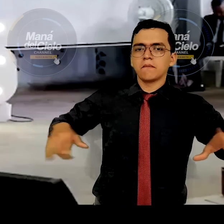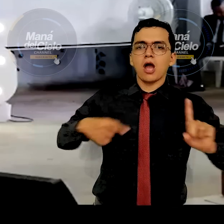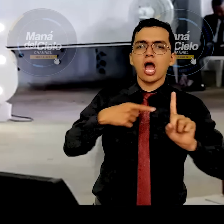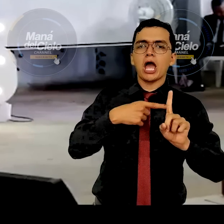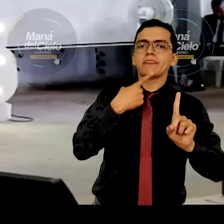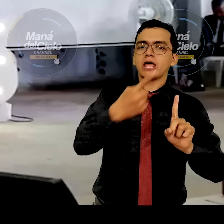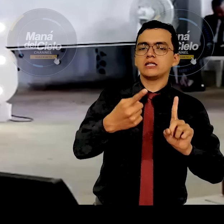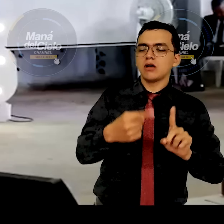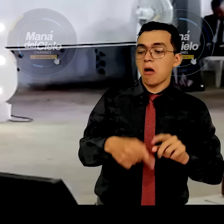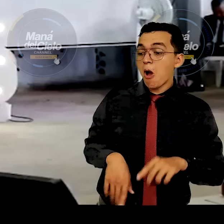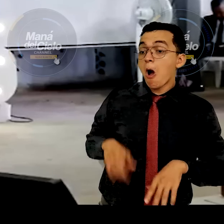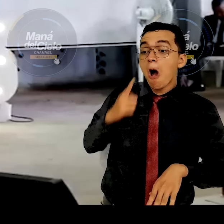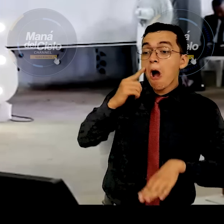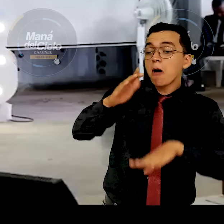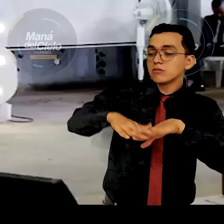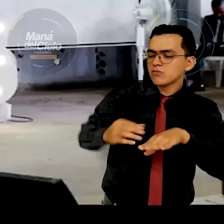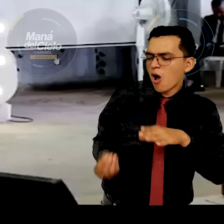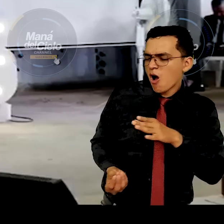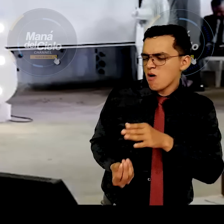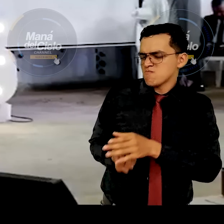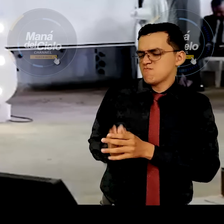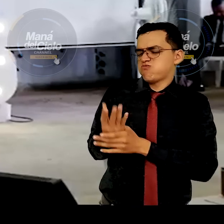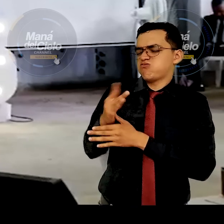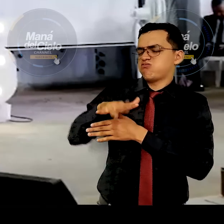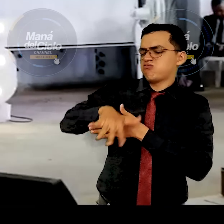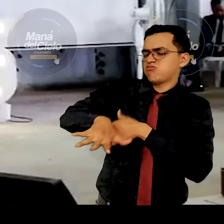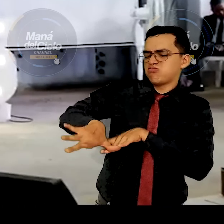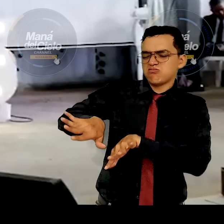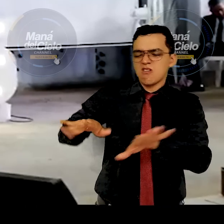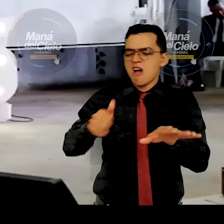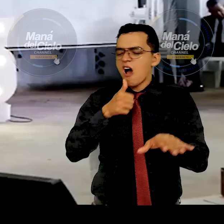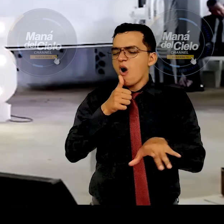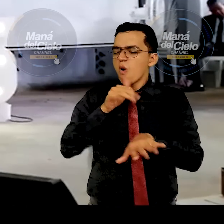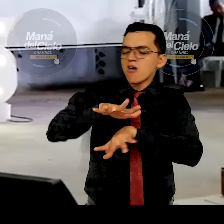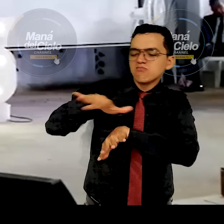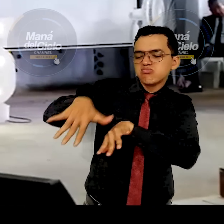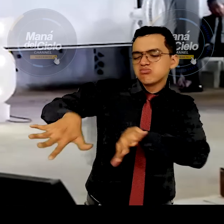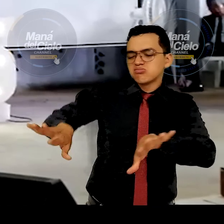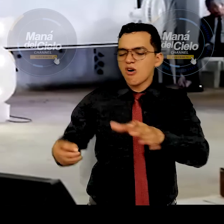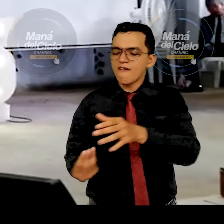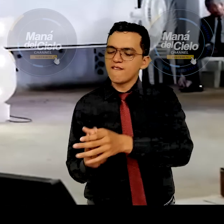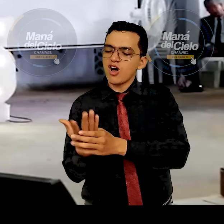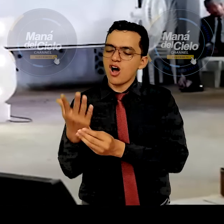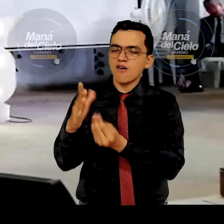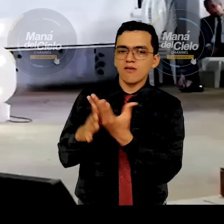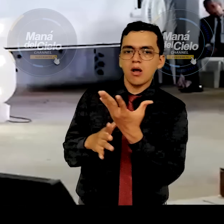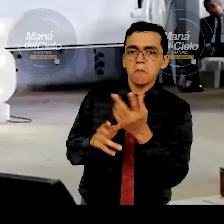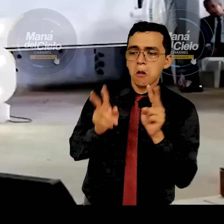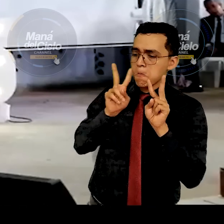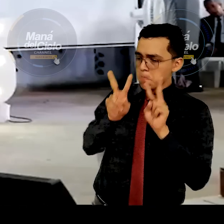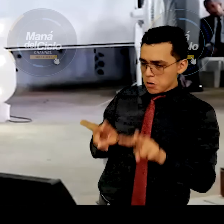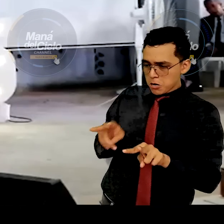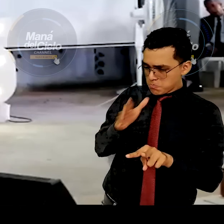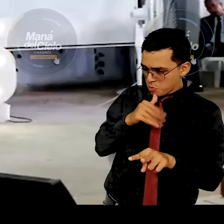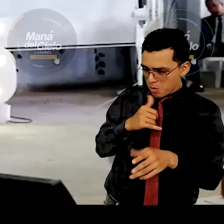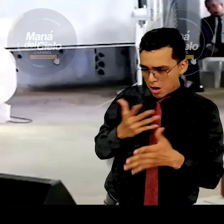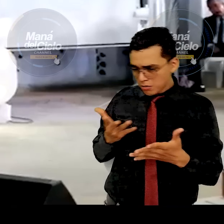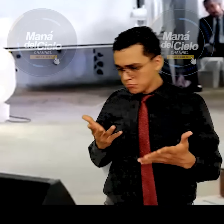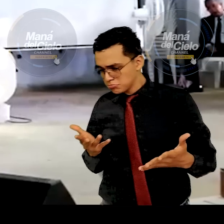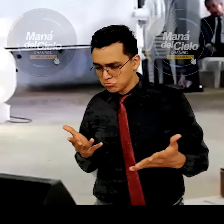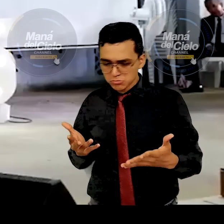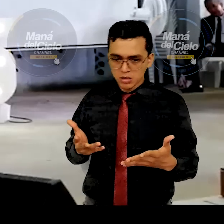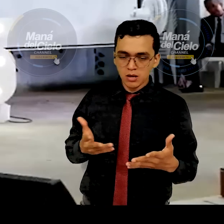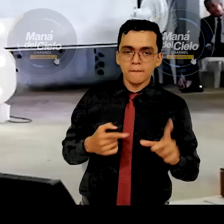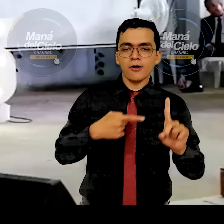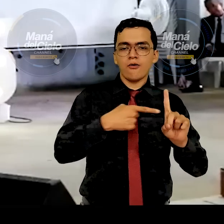aguas, que habrá cañas, que habrá juncos, que habrá raudales de agua. ¿Qué va a haber? Nada. Sí, yo lo veo. ¿Cómo lo ves? Con esos ojos del